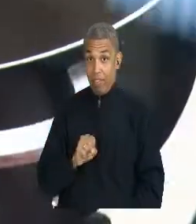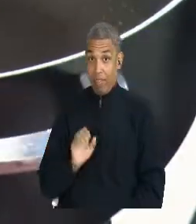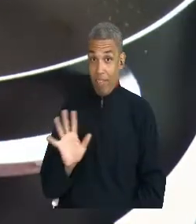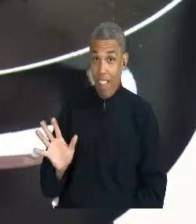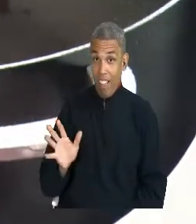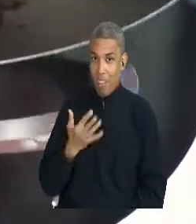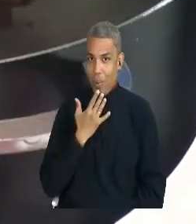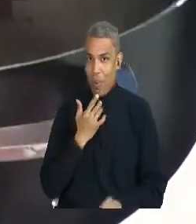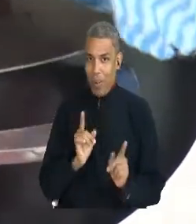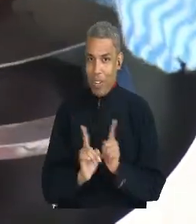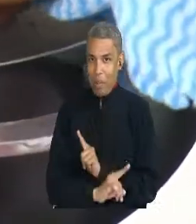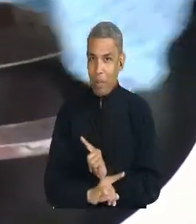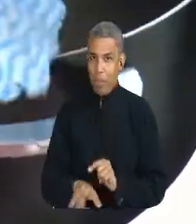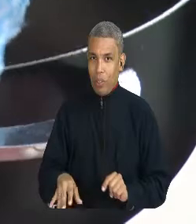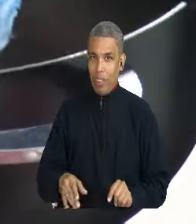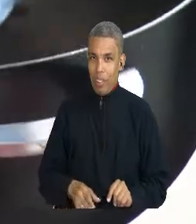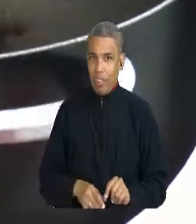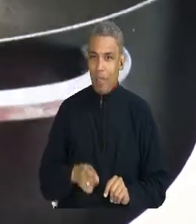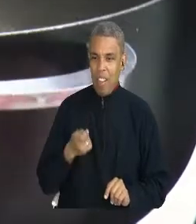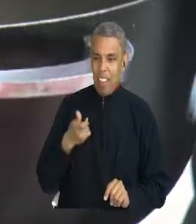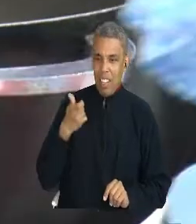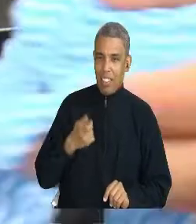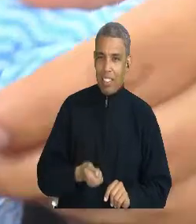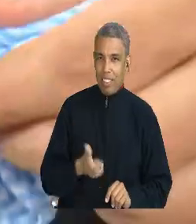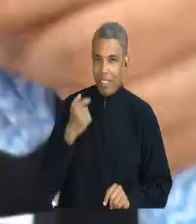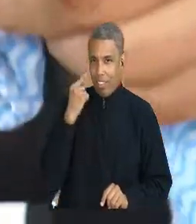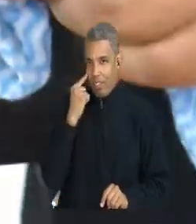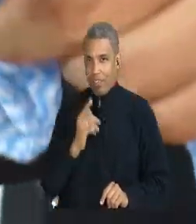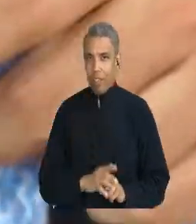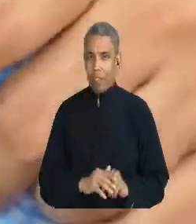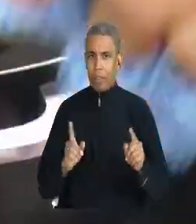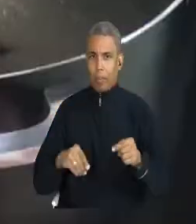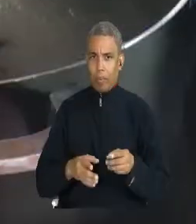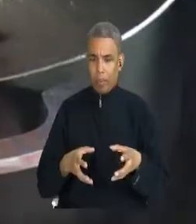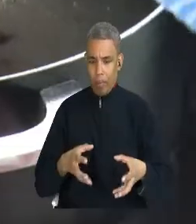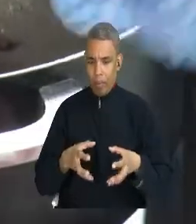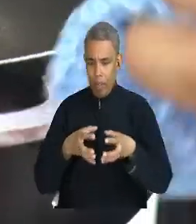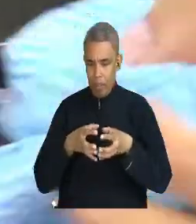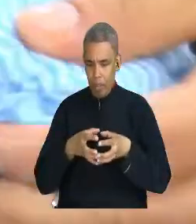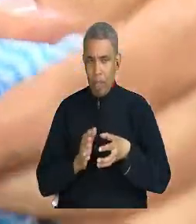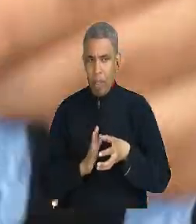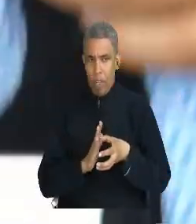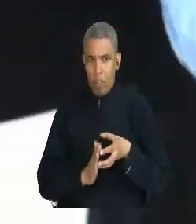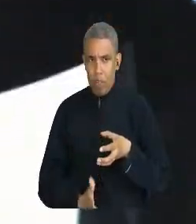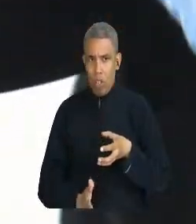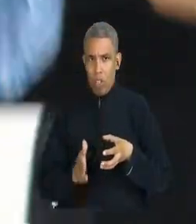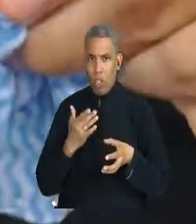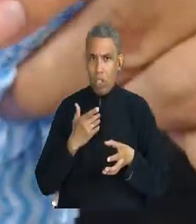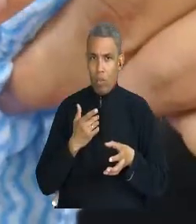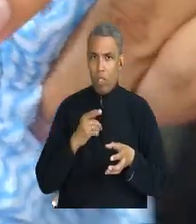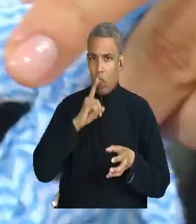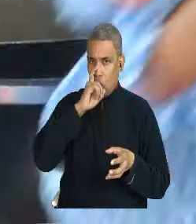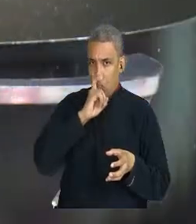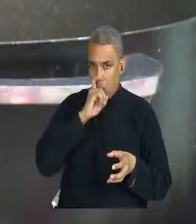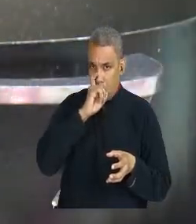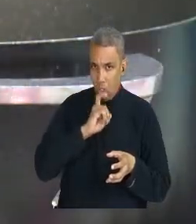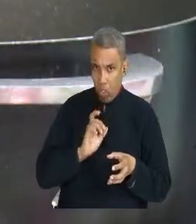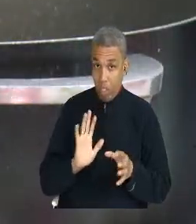cogieron color, ya tienen cuerpo, ya nuestro melón ya cogió sabor. Y ven los jugos del melón, de la tocineta, muy